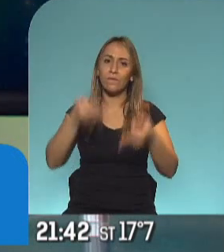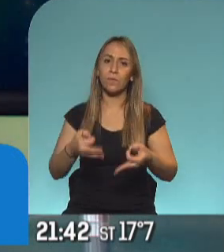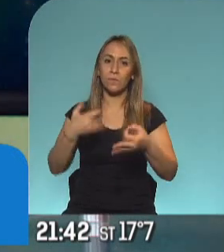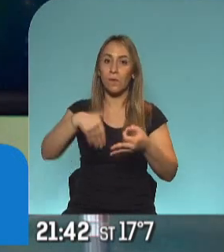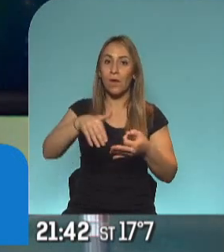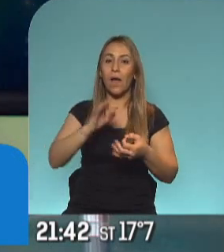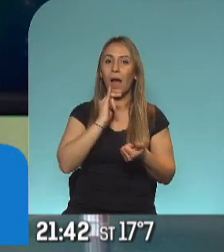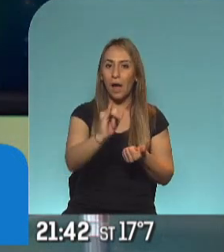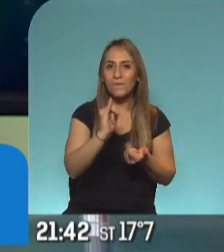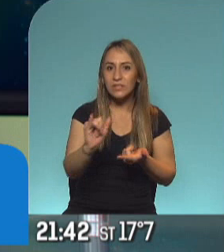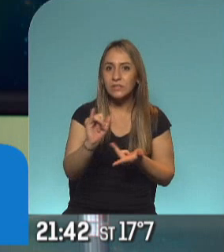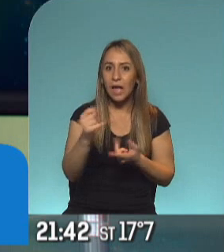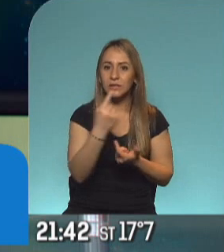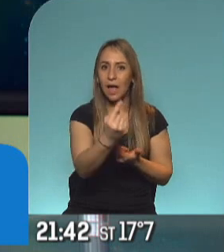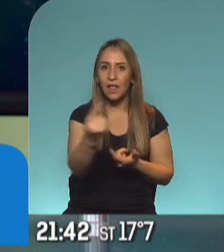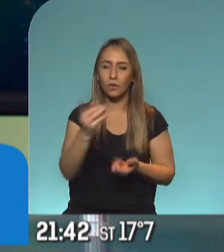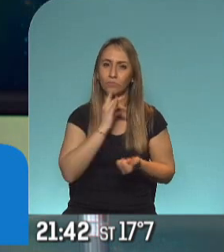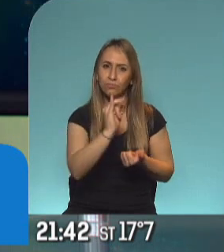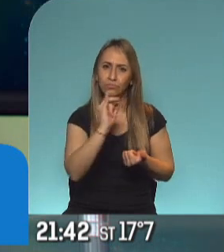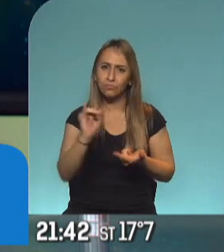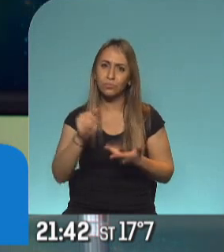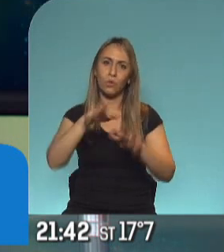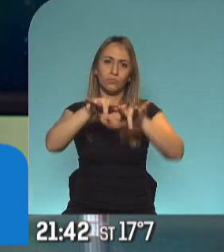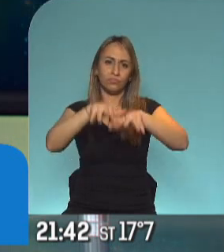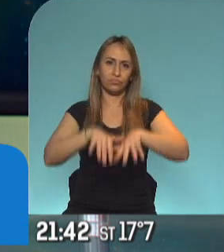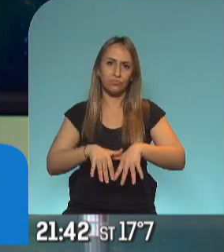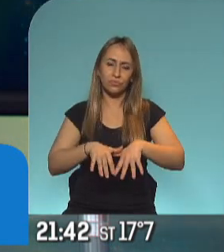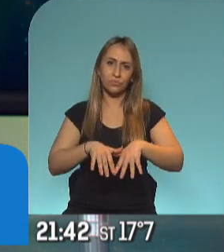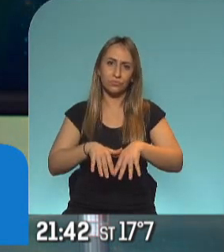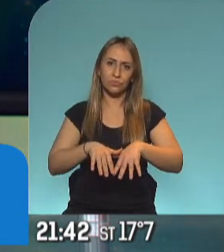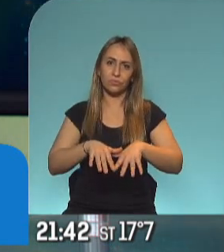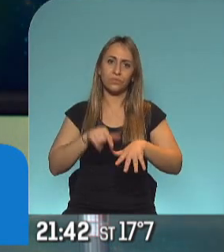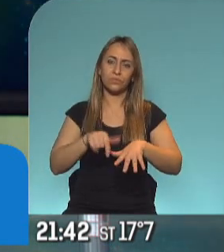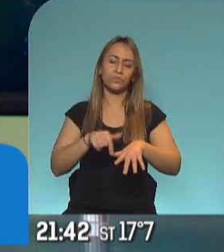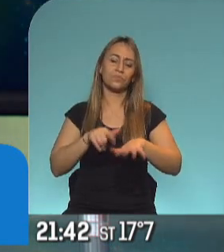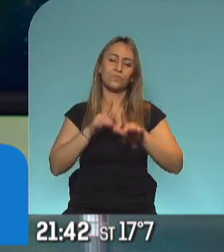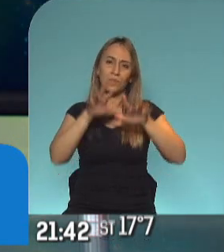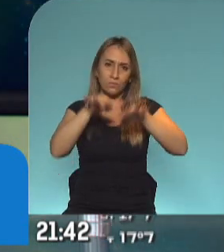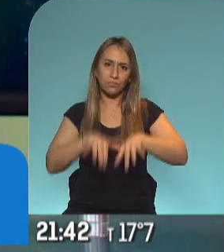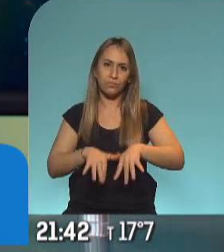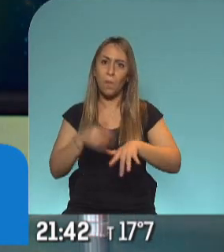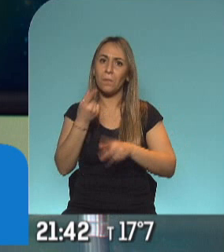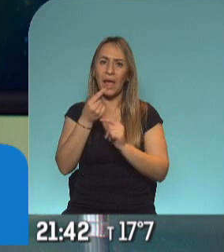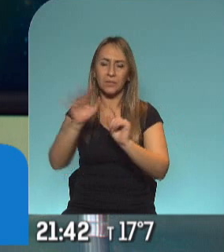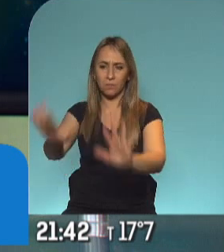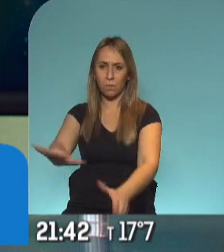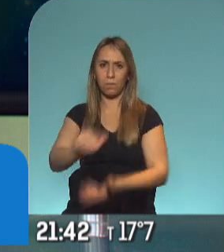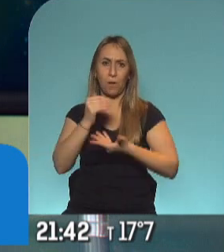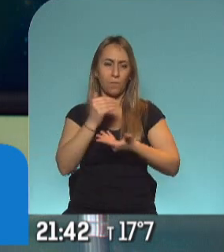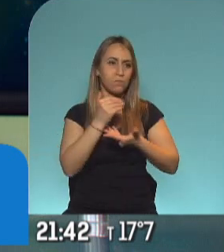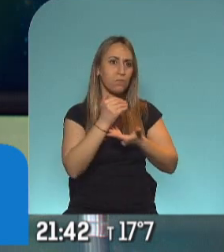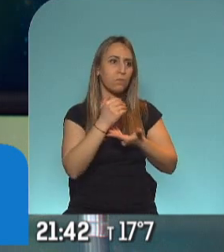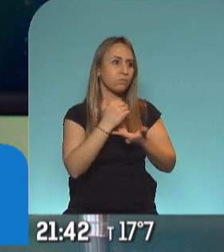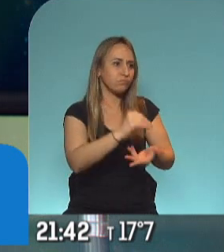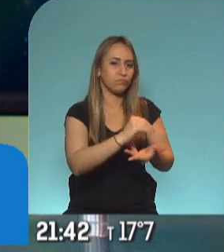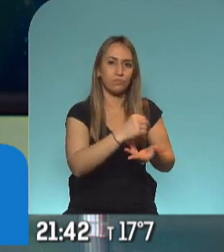comunicados? Es decir, ¿quedará por escrito para qué será destinado ese dinero? Sí,